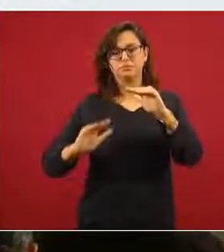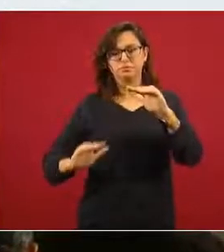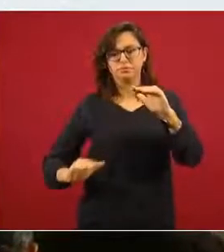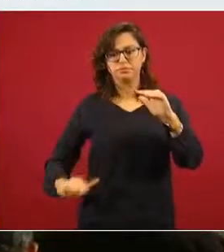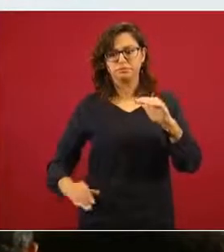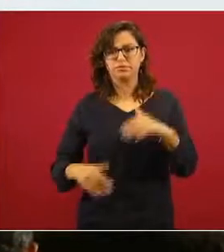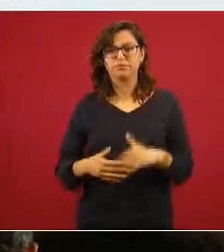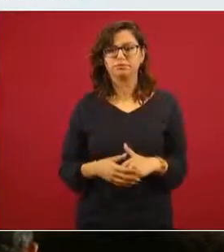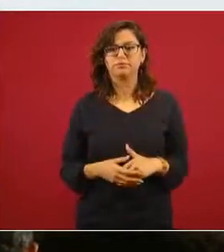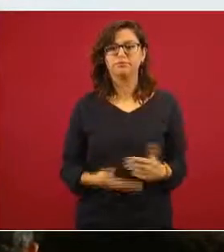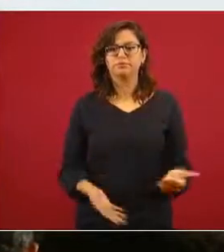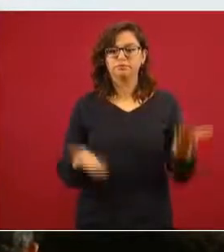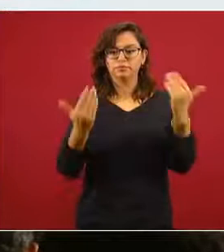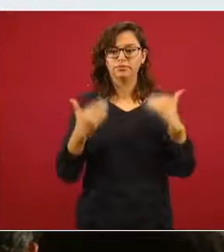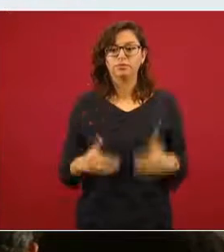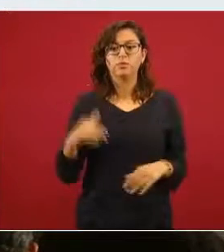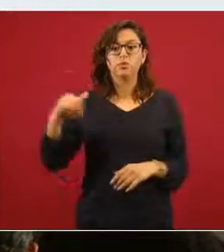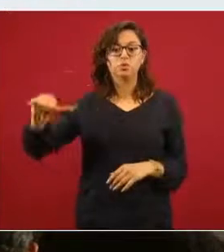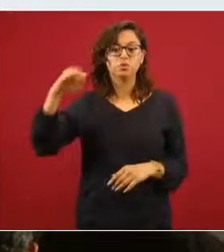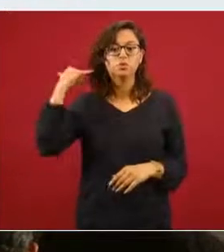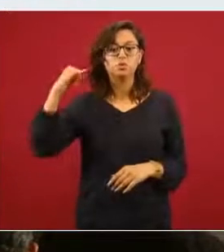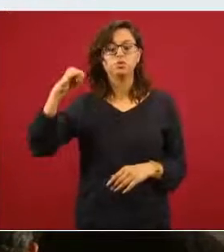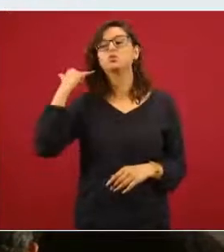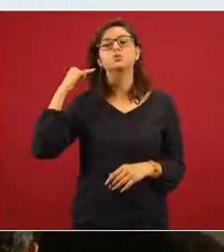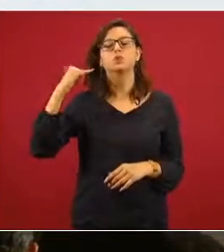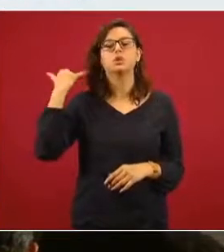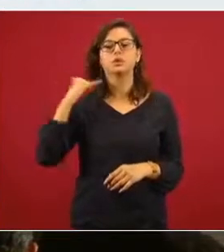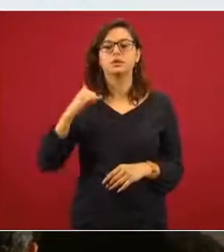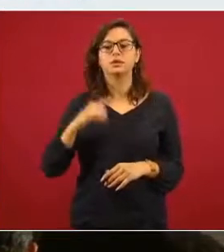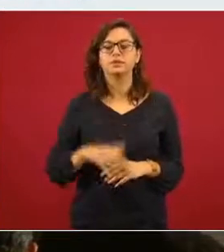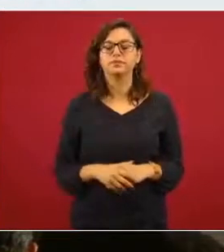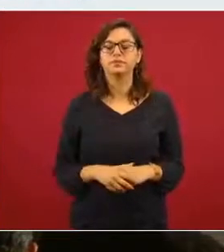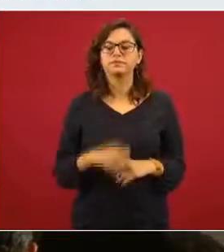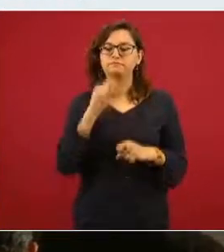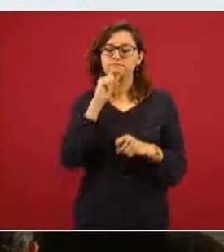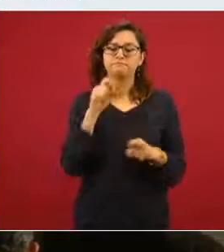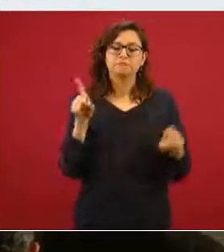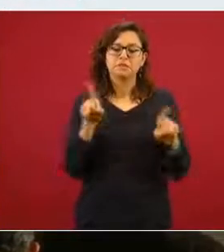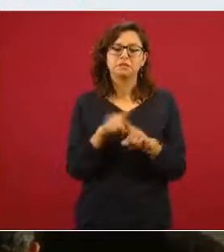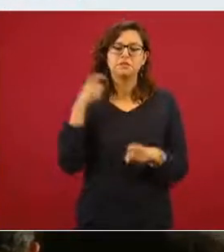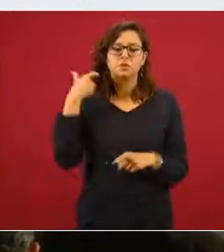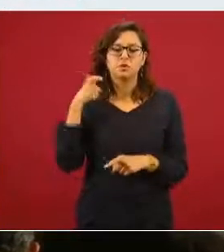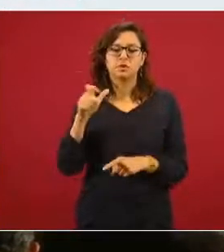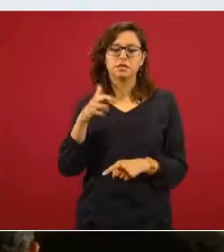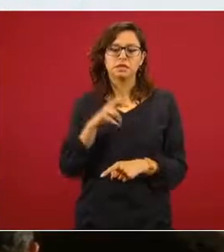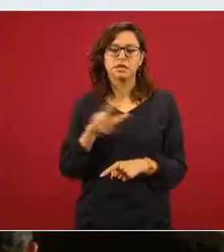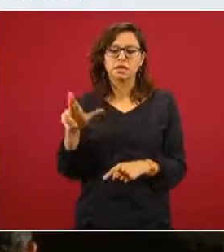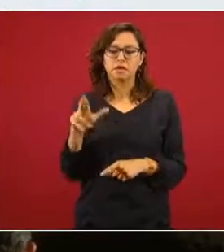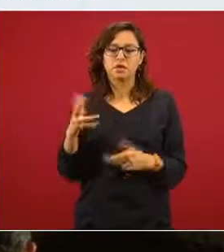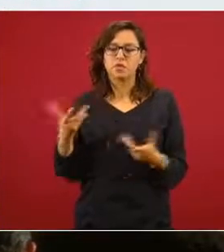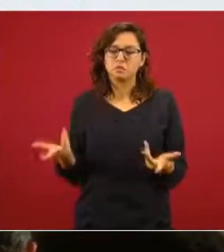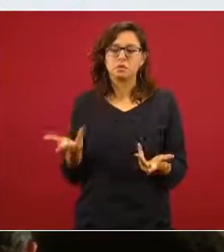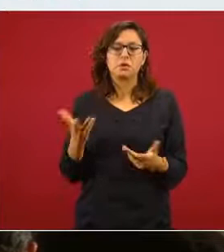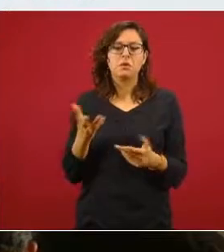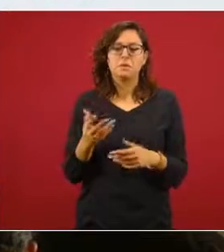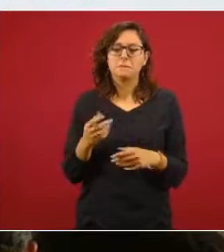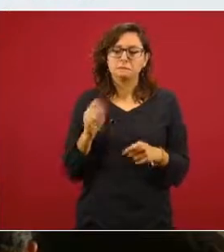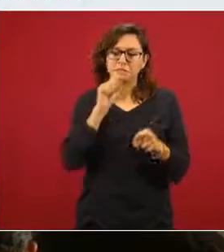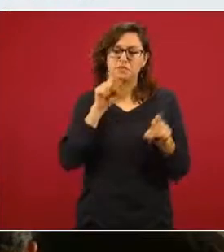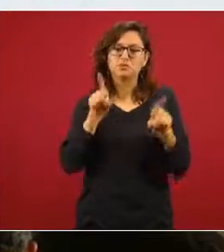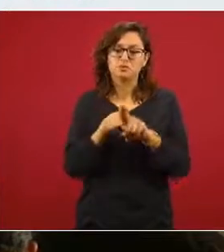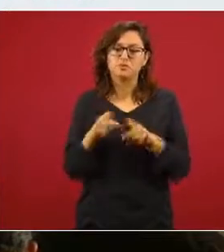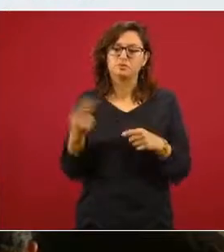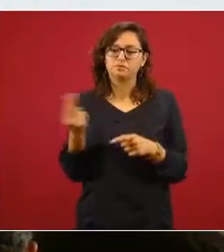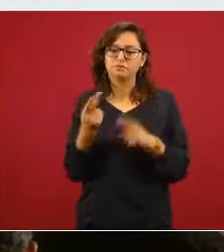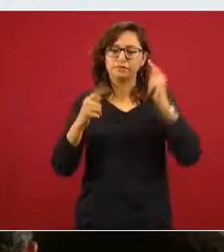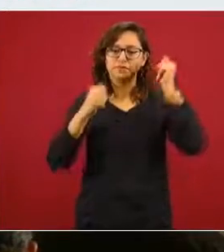siguiente. Yucatán tuvo un patrón parecido al de Quintana Roo, también una zona que en parte depende del turismo, no tanto